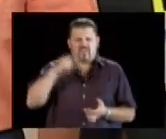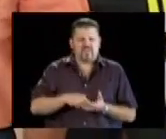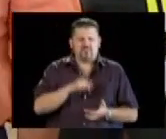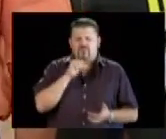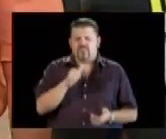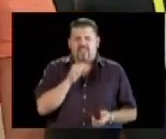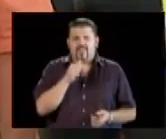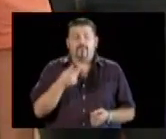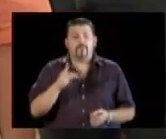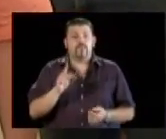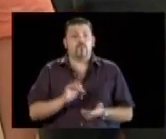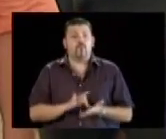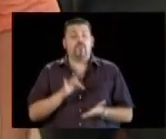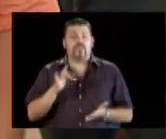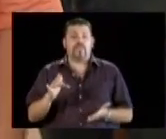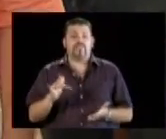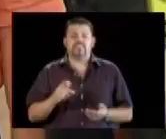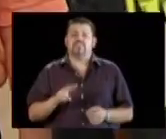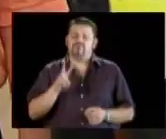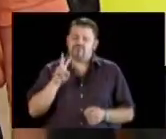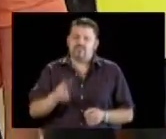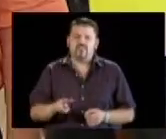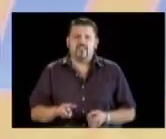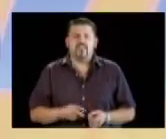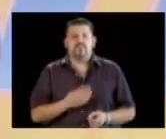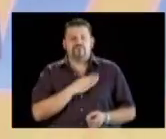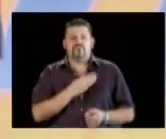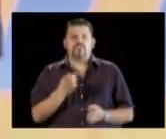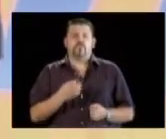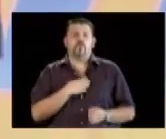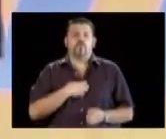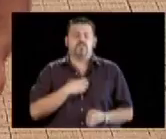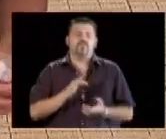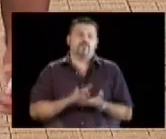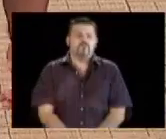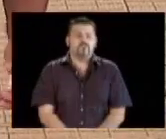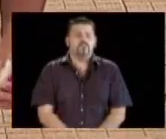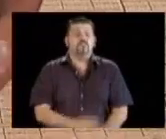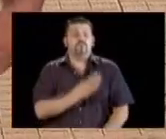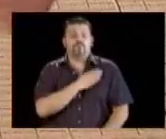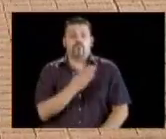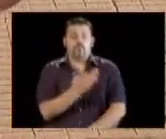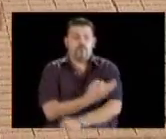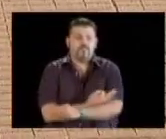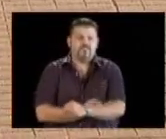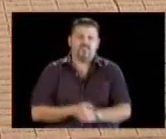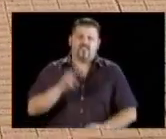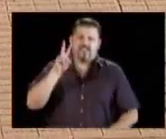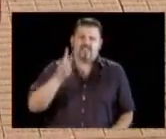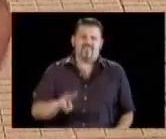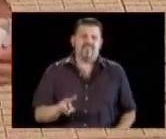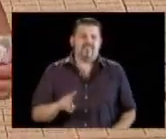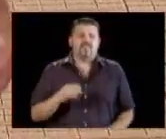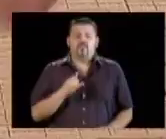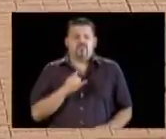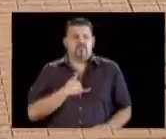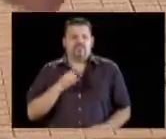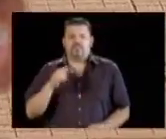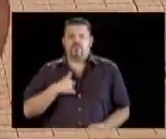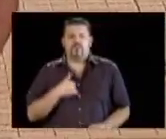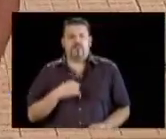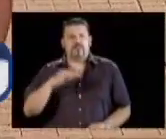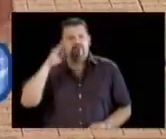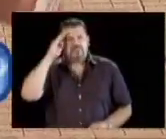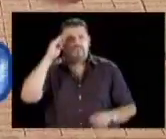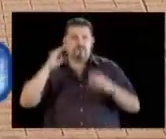gracias por existir. Gracias. Gracias. El 4. Buenas tardes. La verdad es de que yo me la pasaba lamentándome